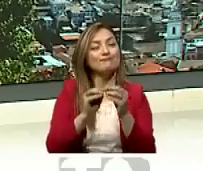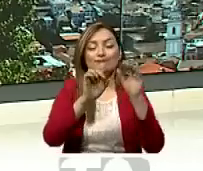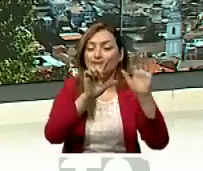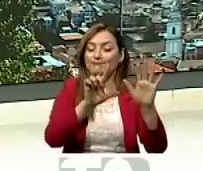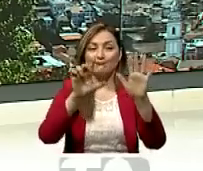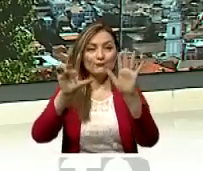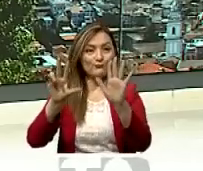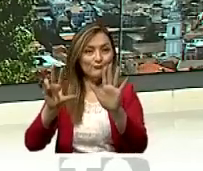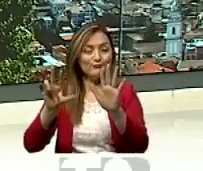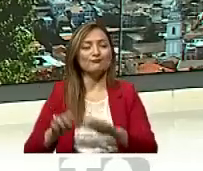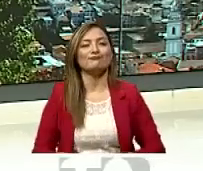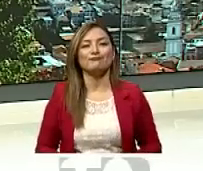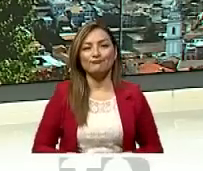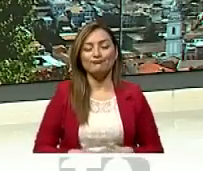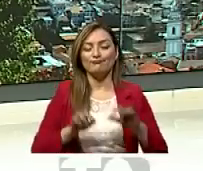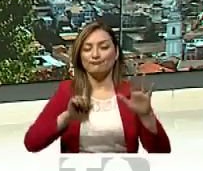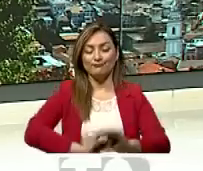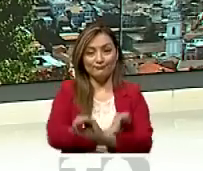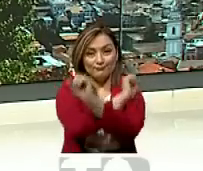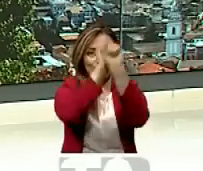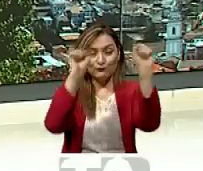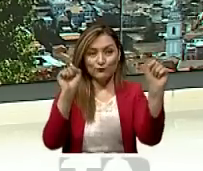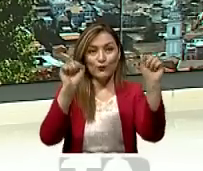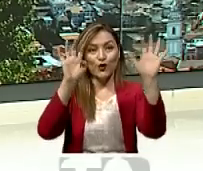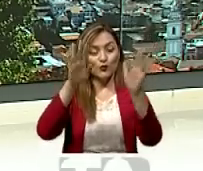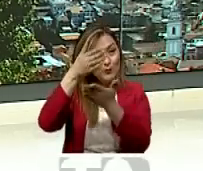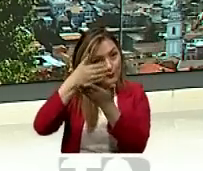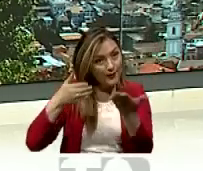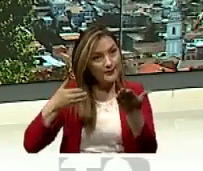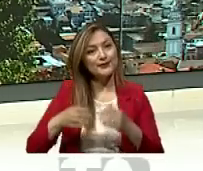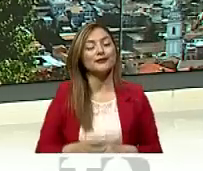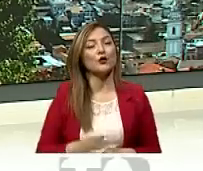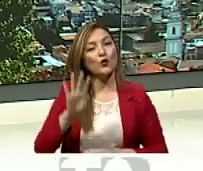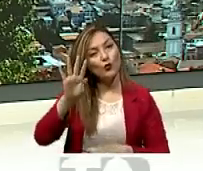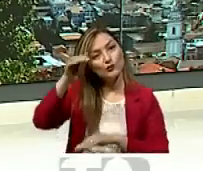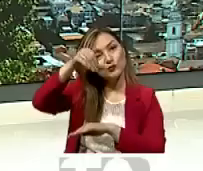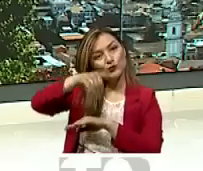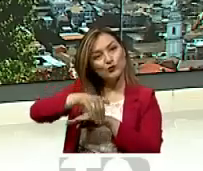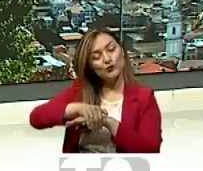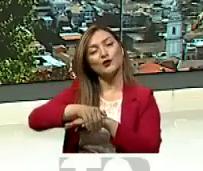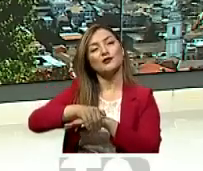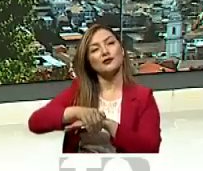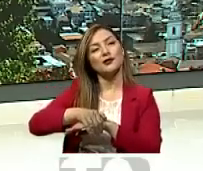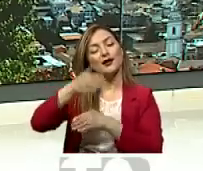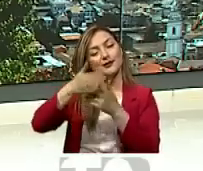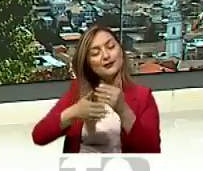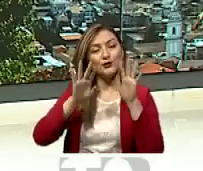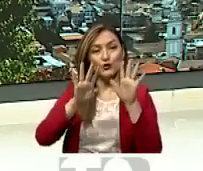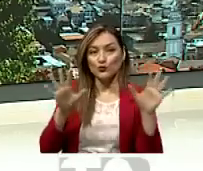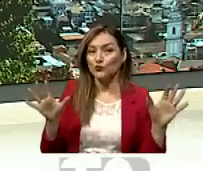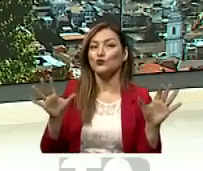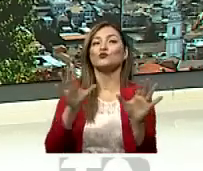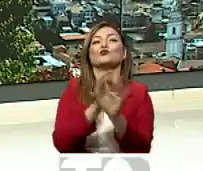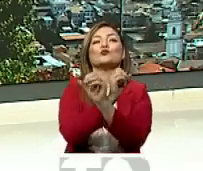7 y 8 desde las 6 de la mañana hasta las 9 y media y a partir de las 4 de la tarde hasta las 21 horas. Por favor, tome en cuenta